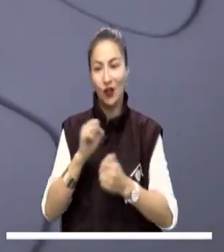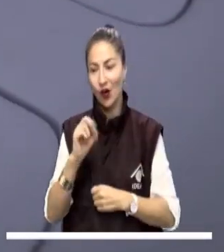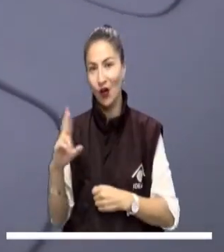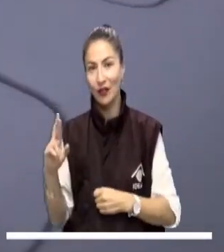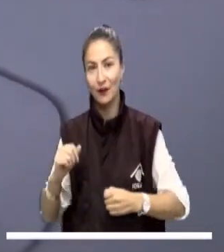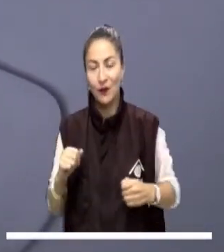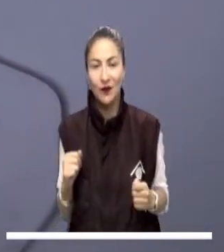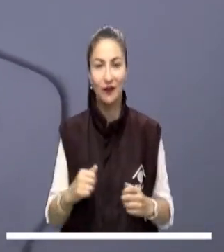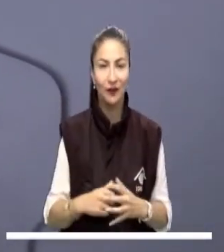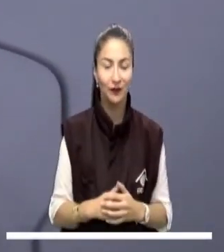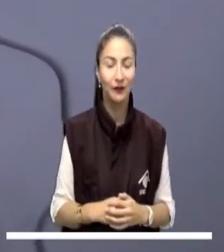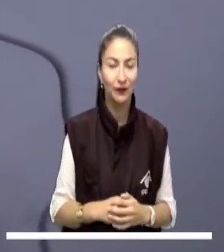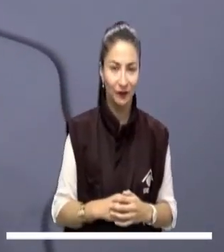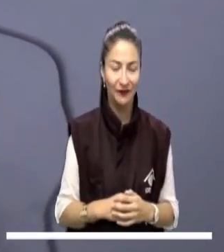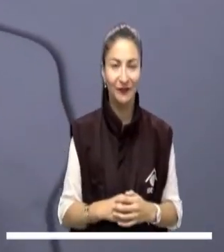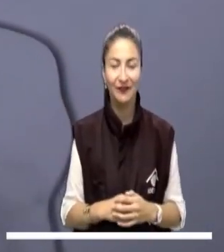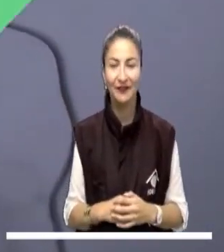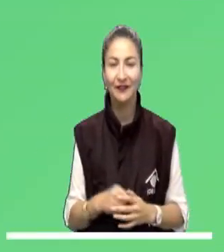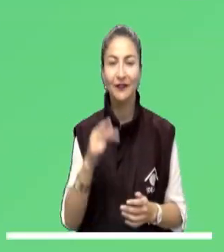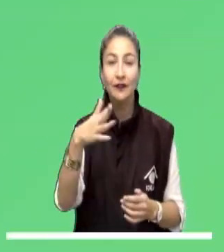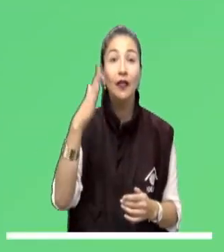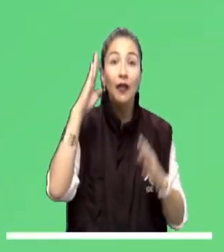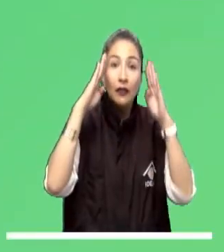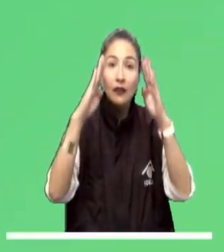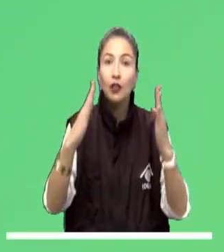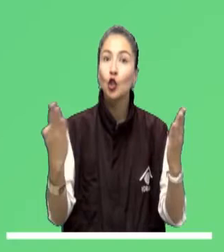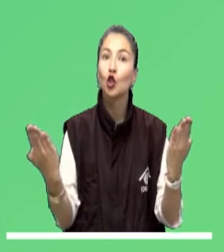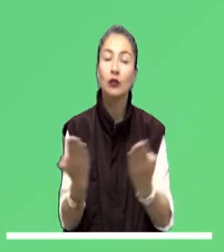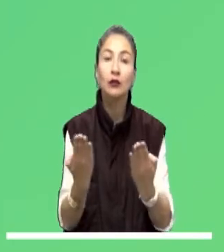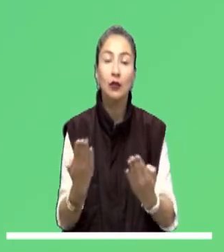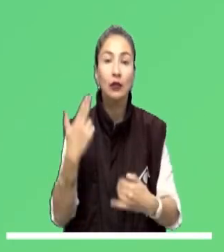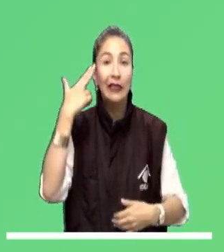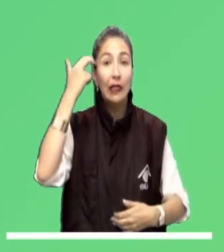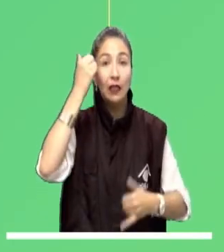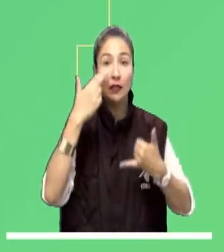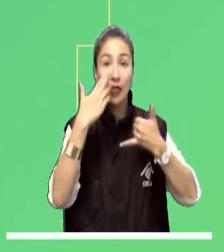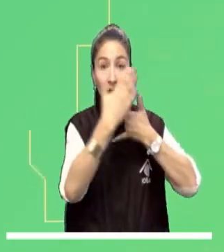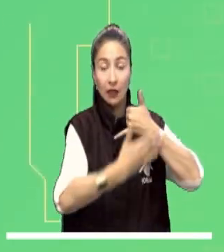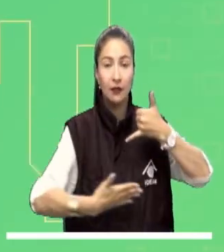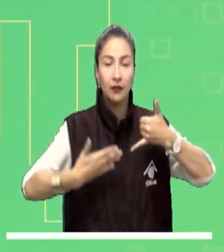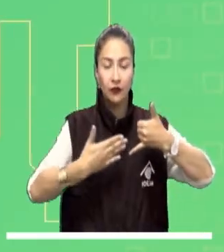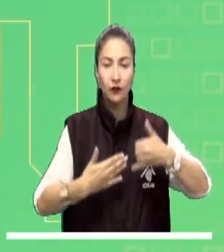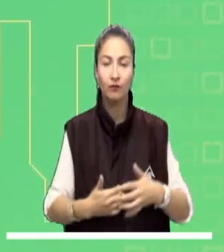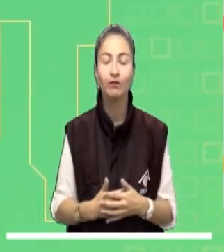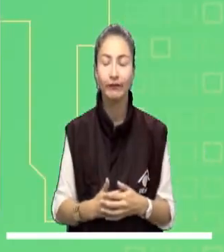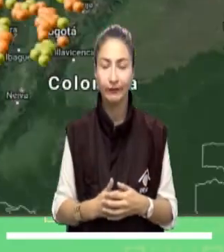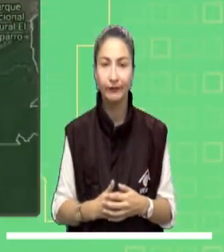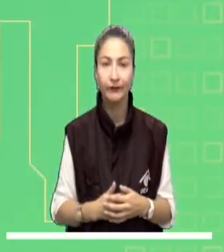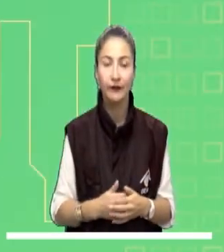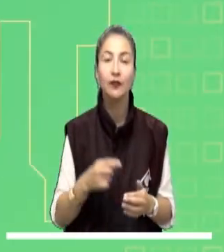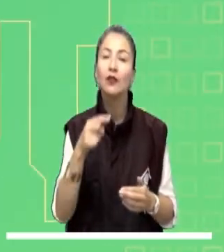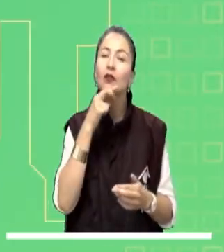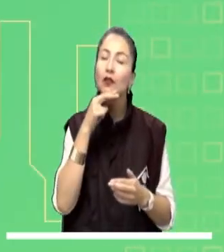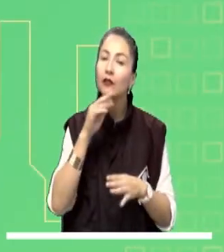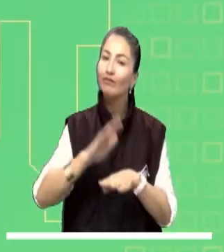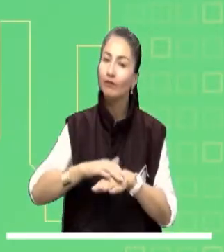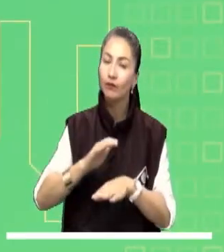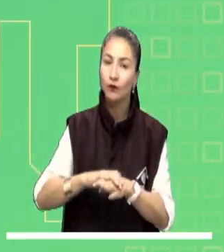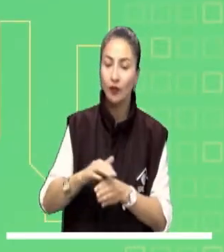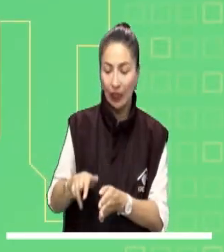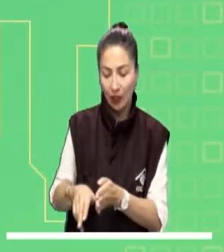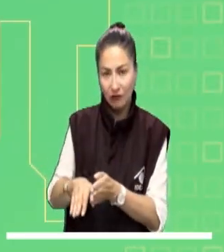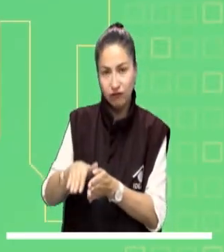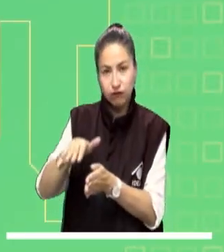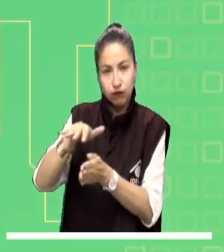oriente de la ciudad. Presten mucha atención a las principales alertas para hoy a nivel nacional. Sigue la alerta roja por